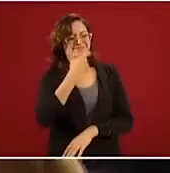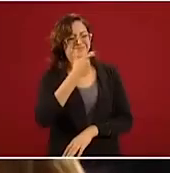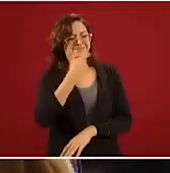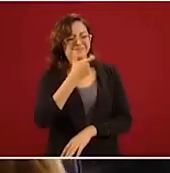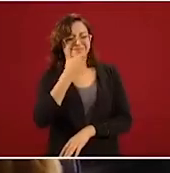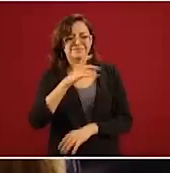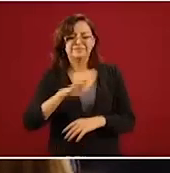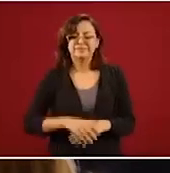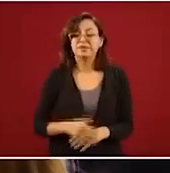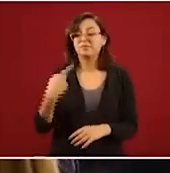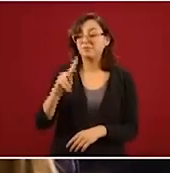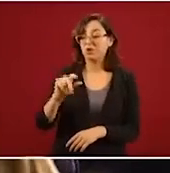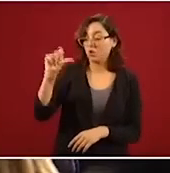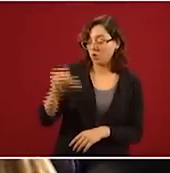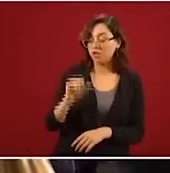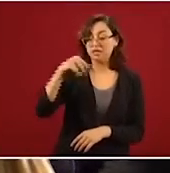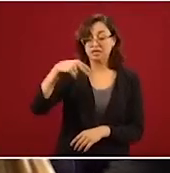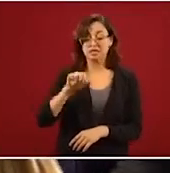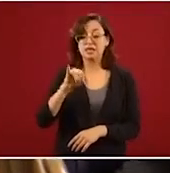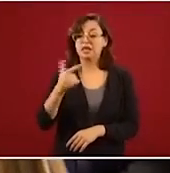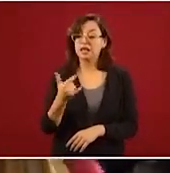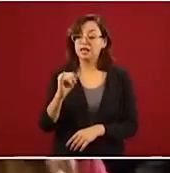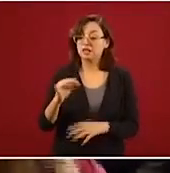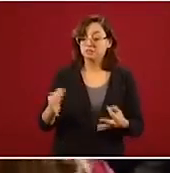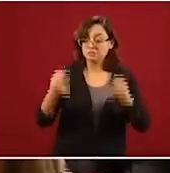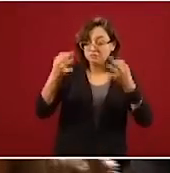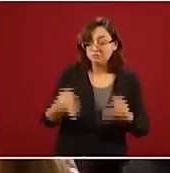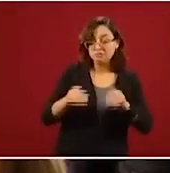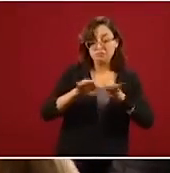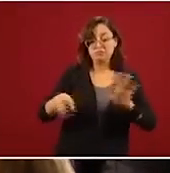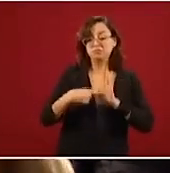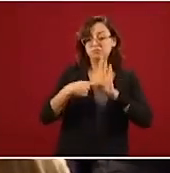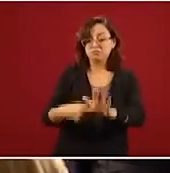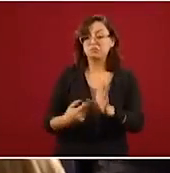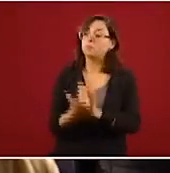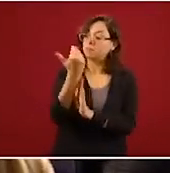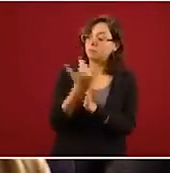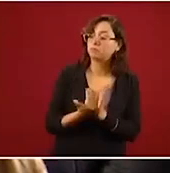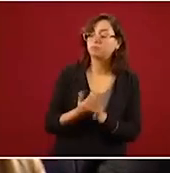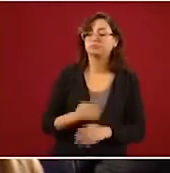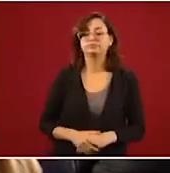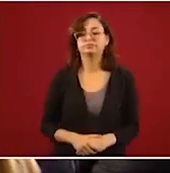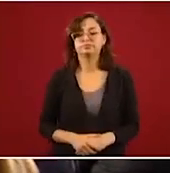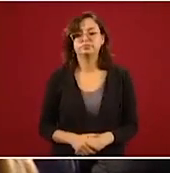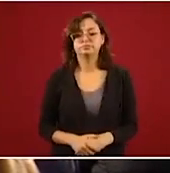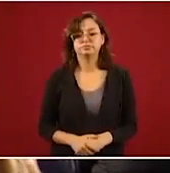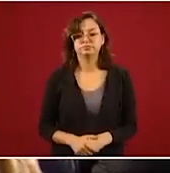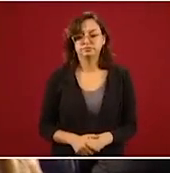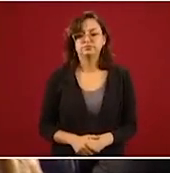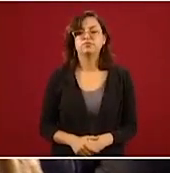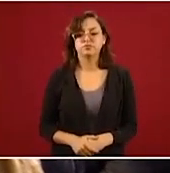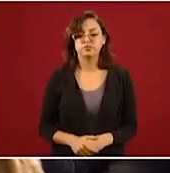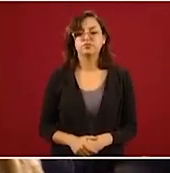que da a conocer el INEGI es que el país está decreciendo. Sí, ya se esperaba,